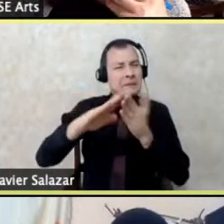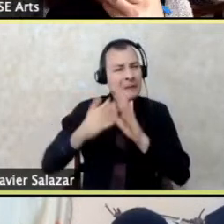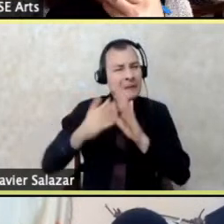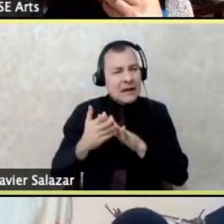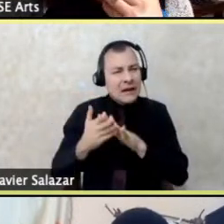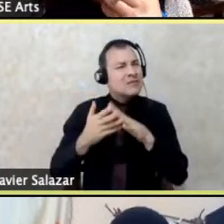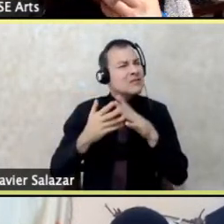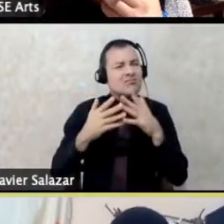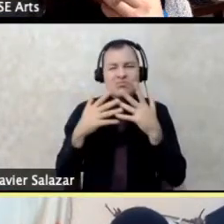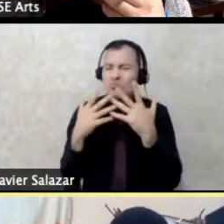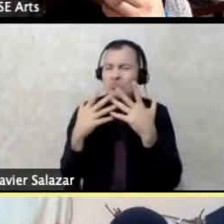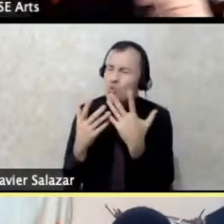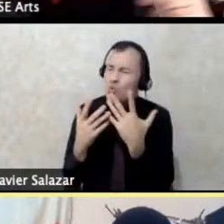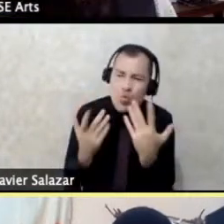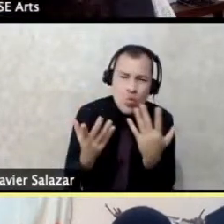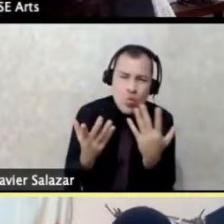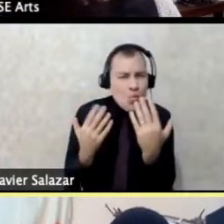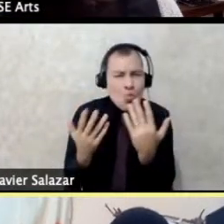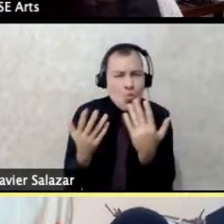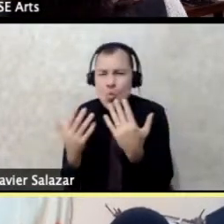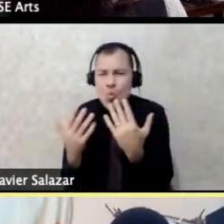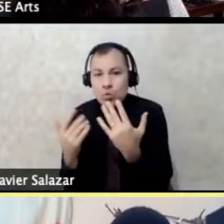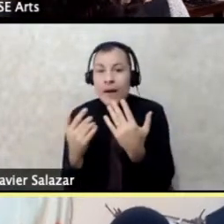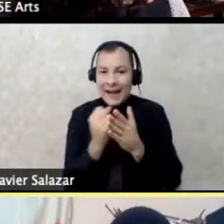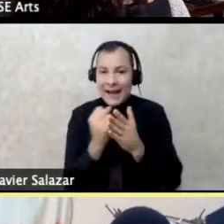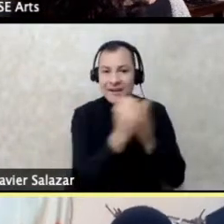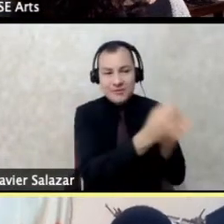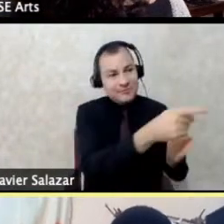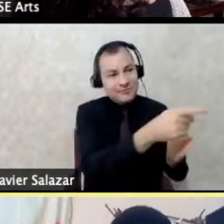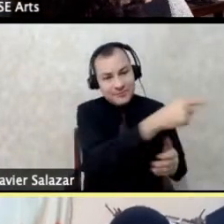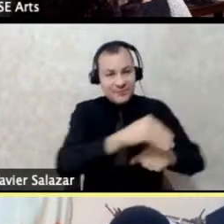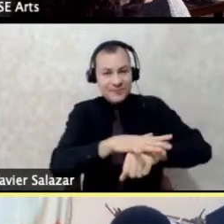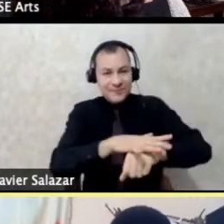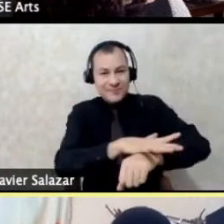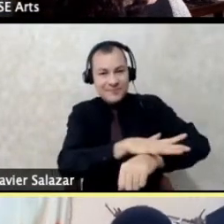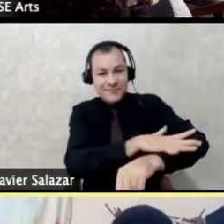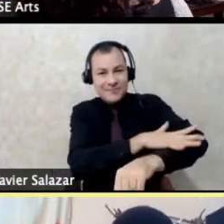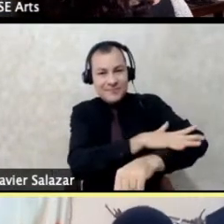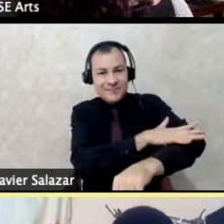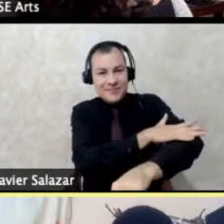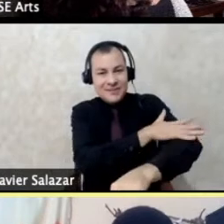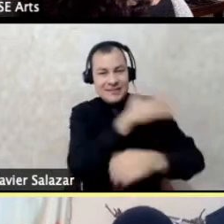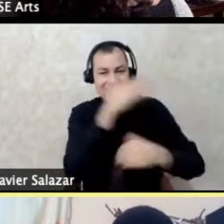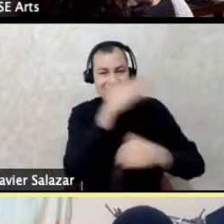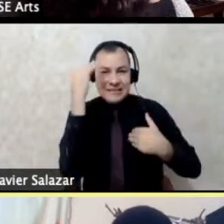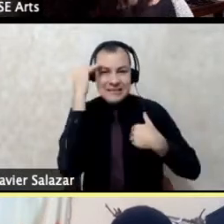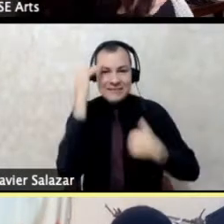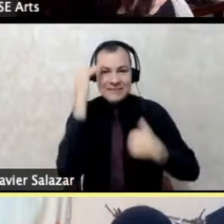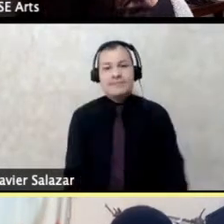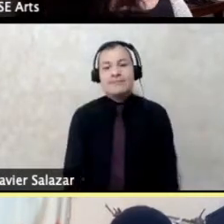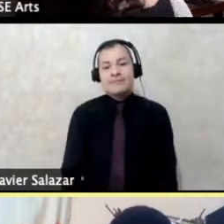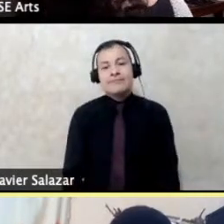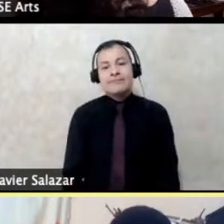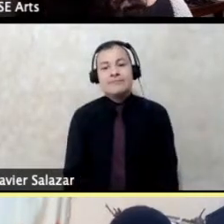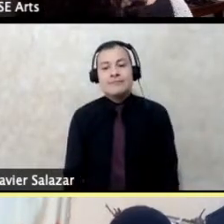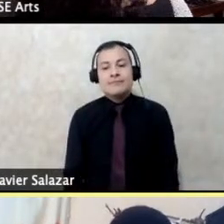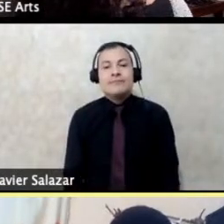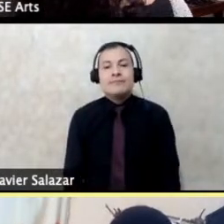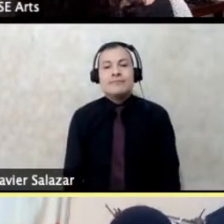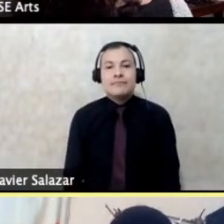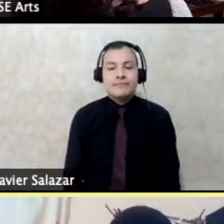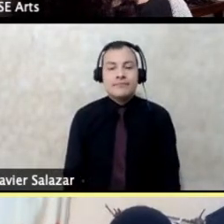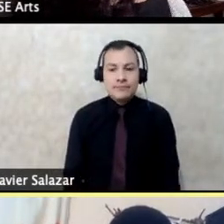Initially, we started as just an entertainment troupe, organizing theatrical pieces, and we